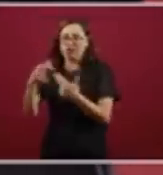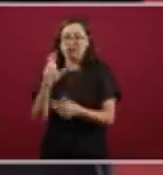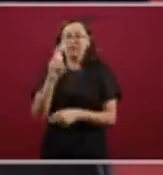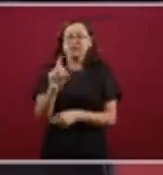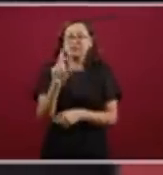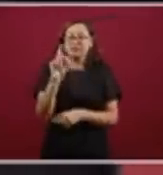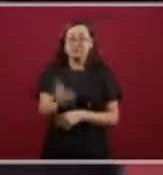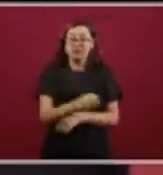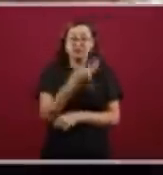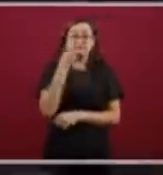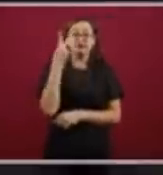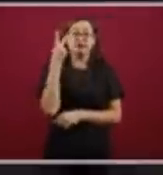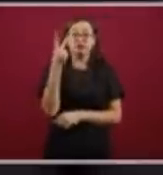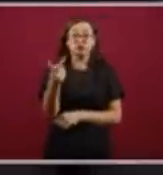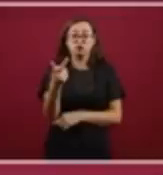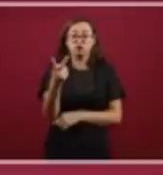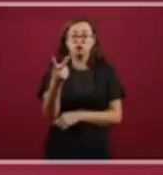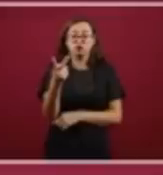32